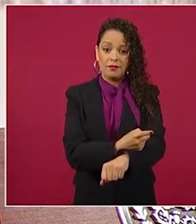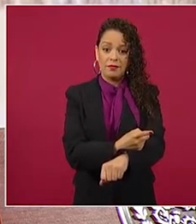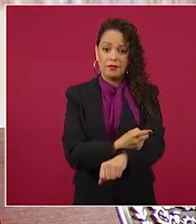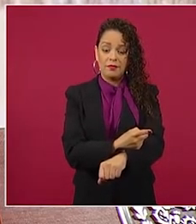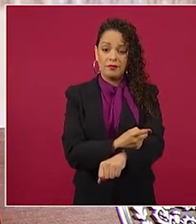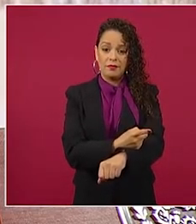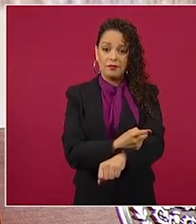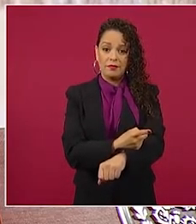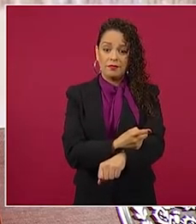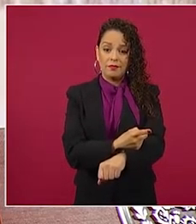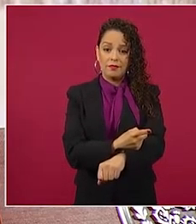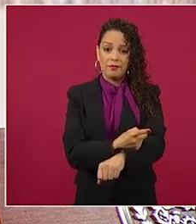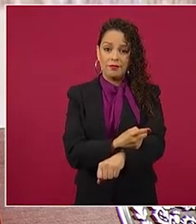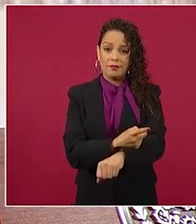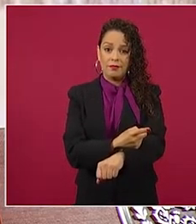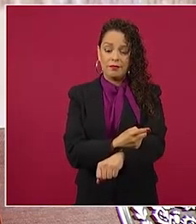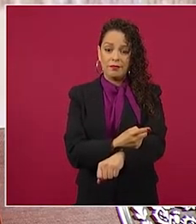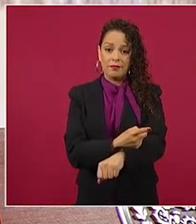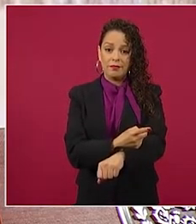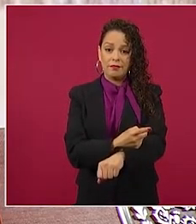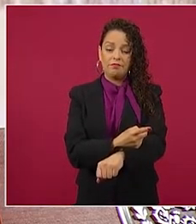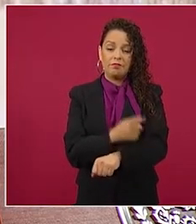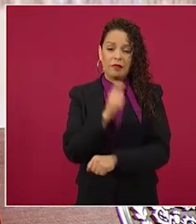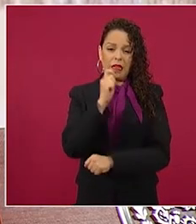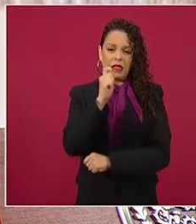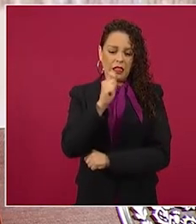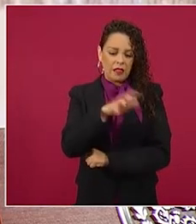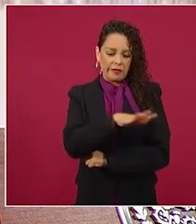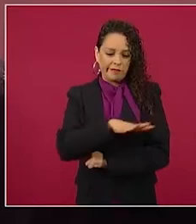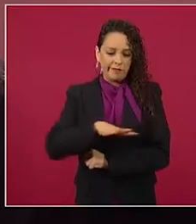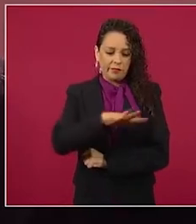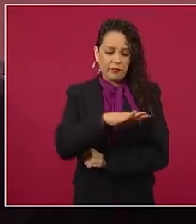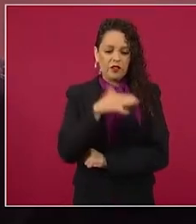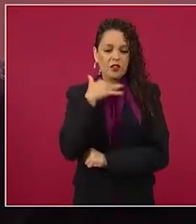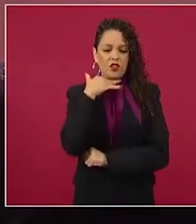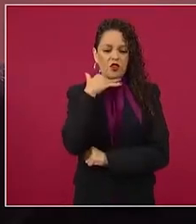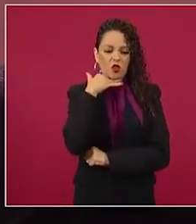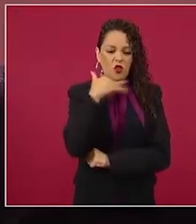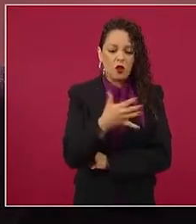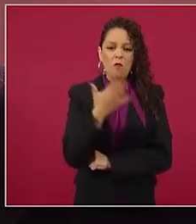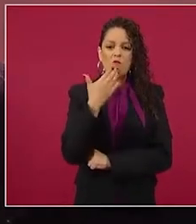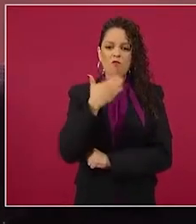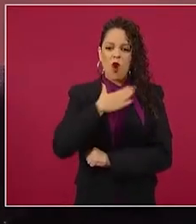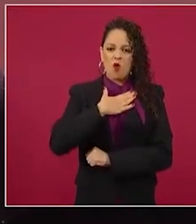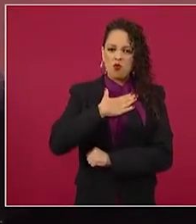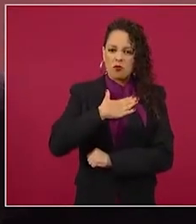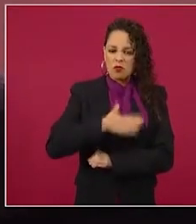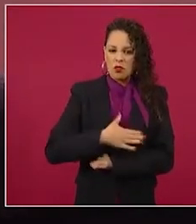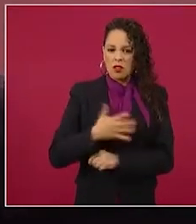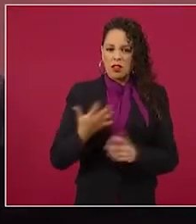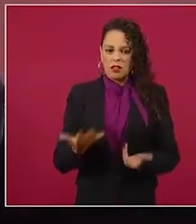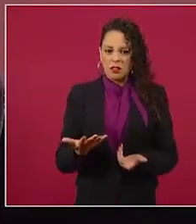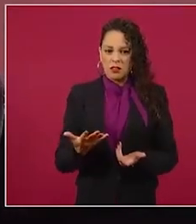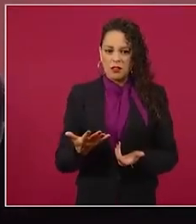transformar un régimen de corrupción, de injusticias, de privilegios. No